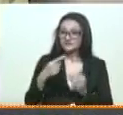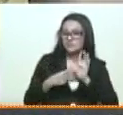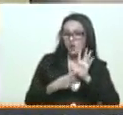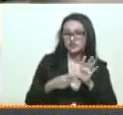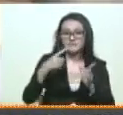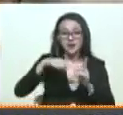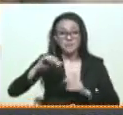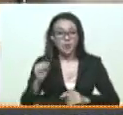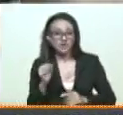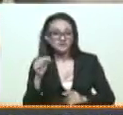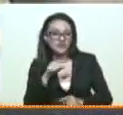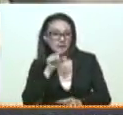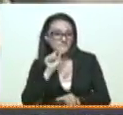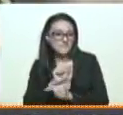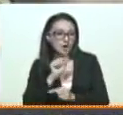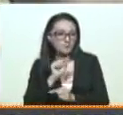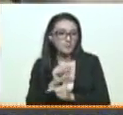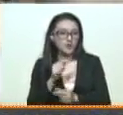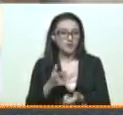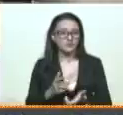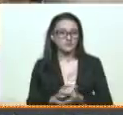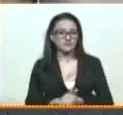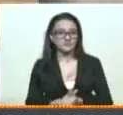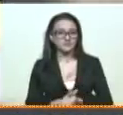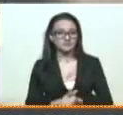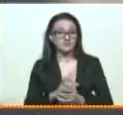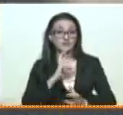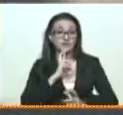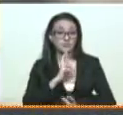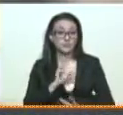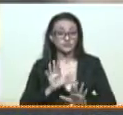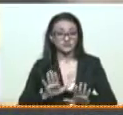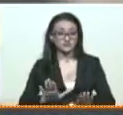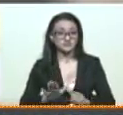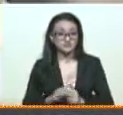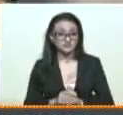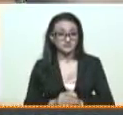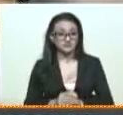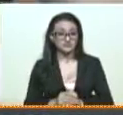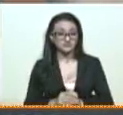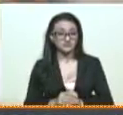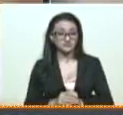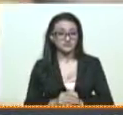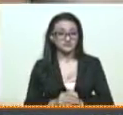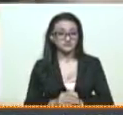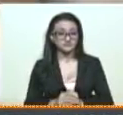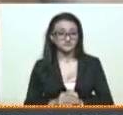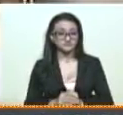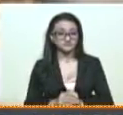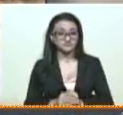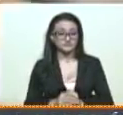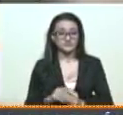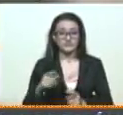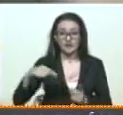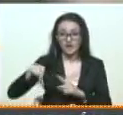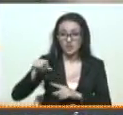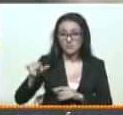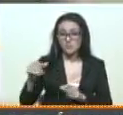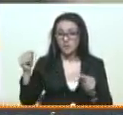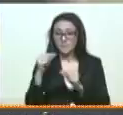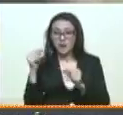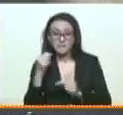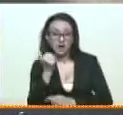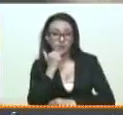mostrar aquella reacción buscada como la norma, la reacción del desenfreno, del